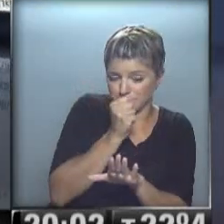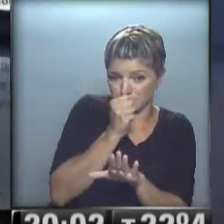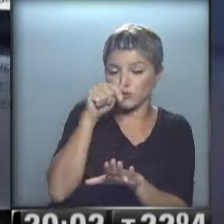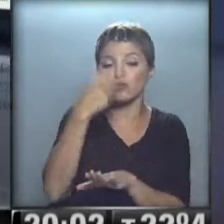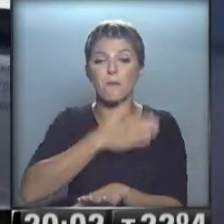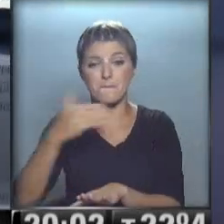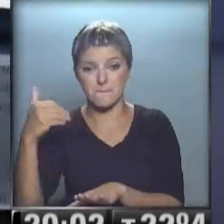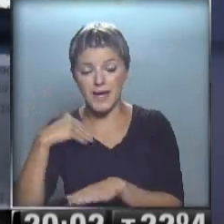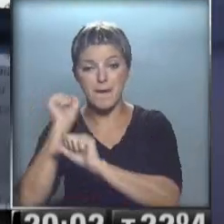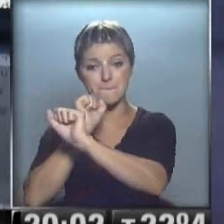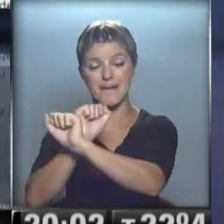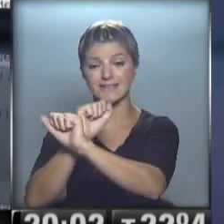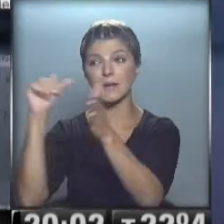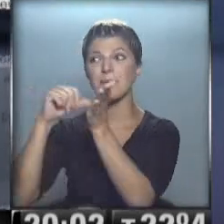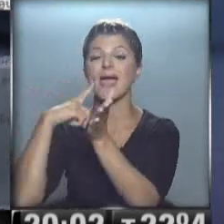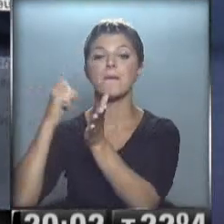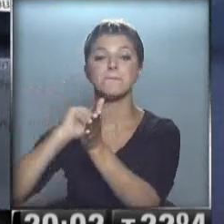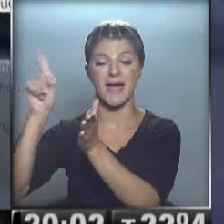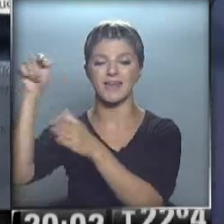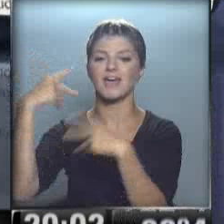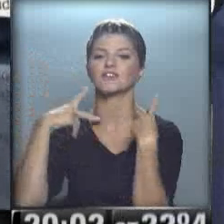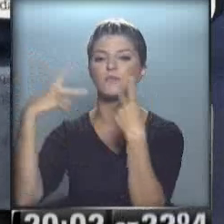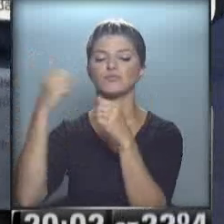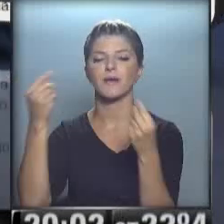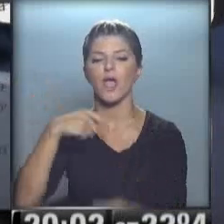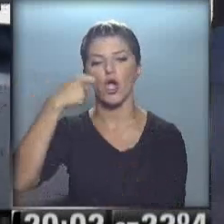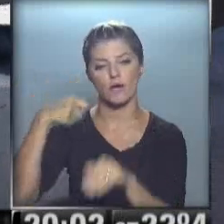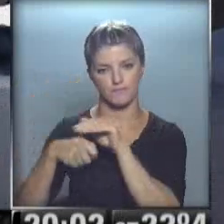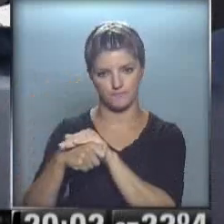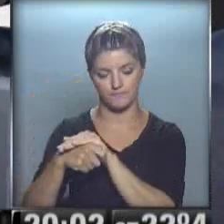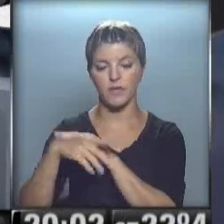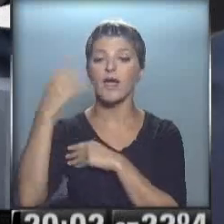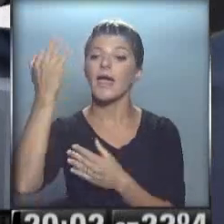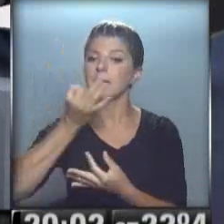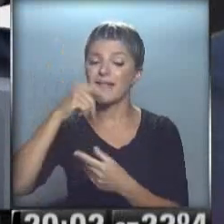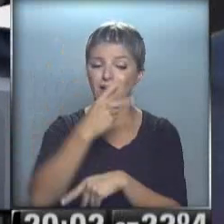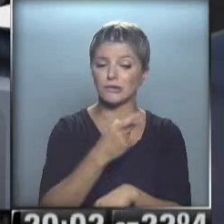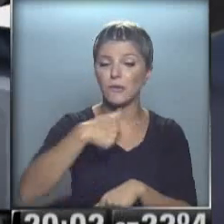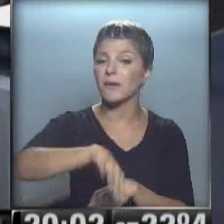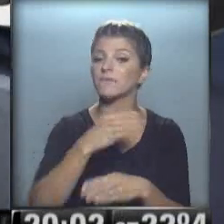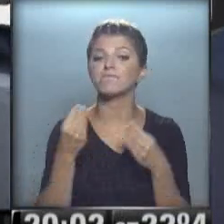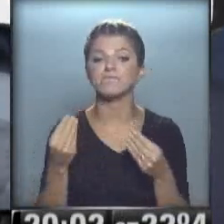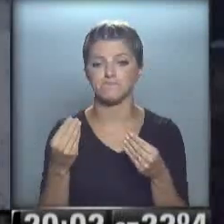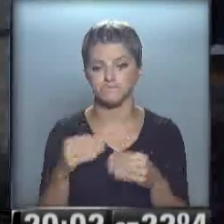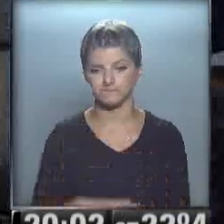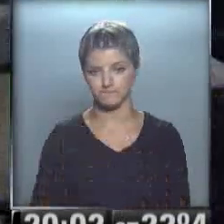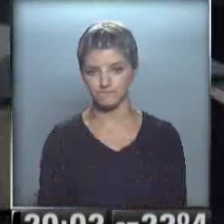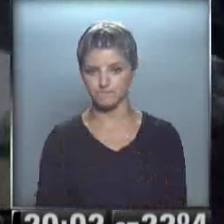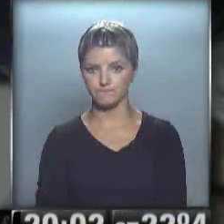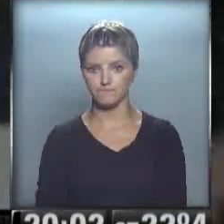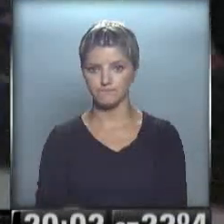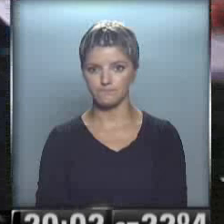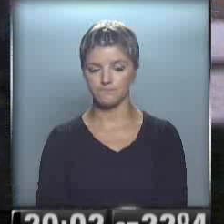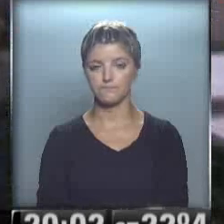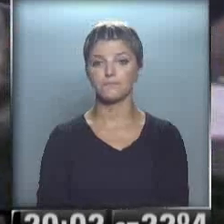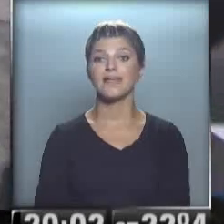está detenida en España por transportar cocaína. Es incierto ahora el futuro de los chicos. El